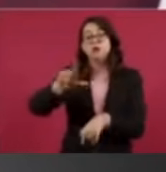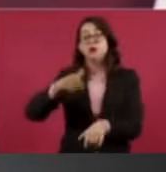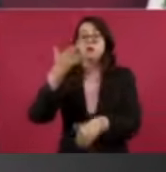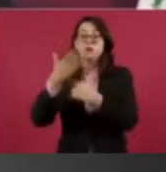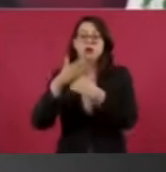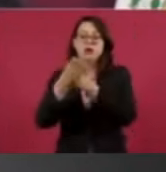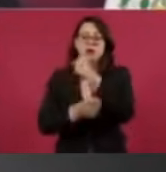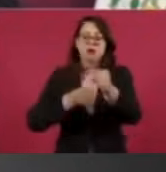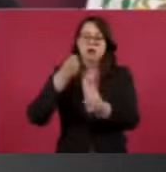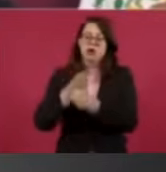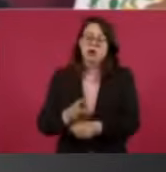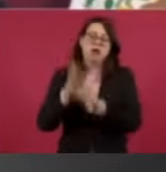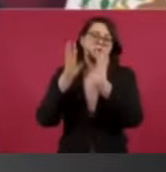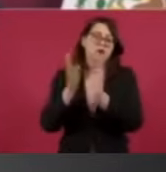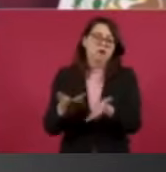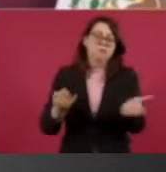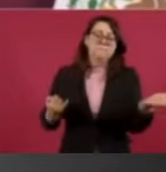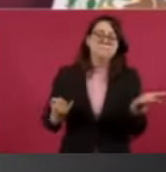se define.